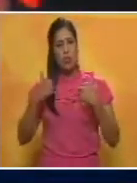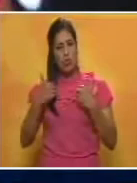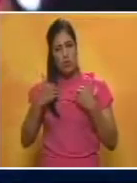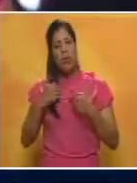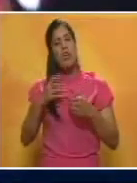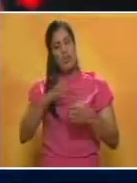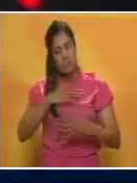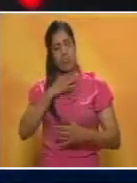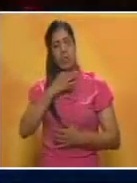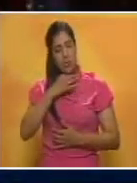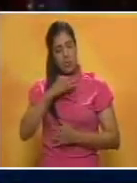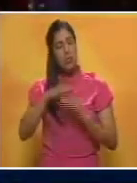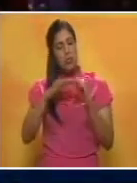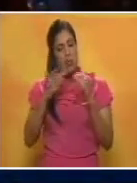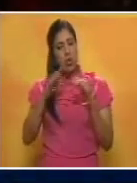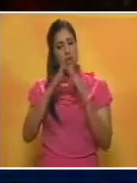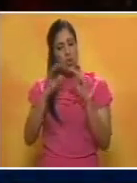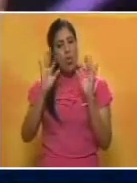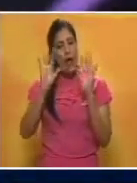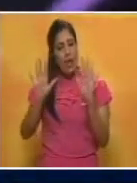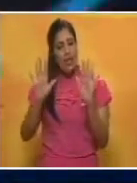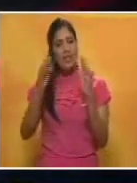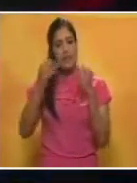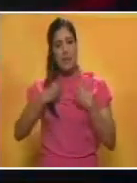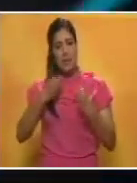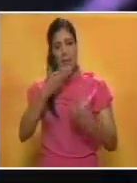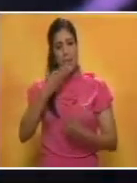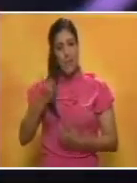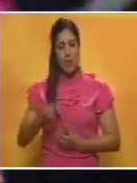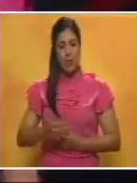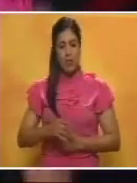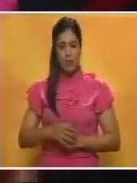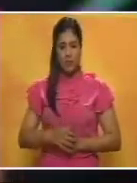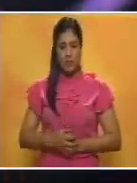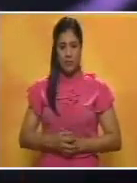y que está a gusto porque todo eso forma parte de su vida.